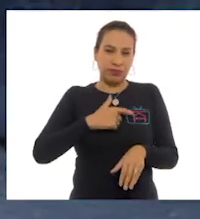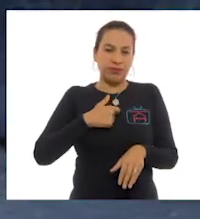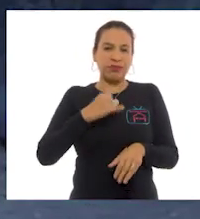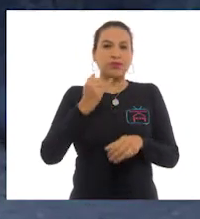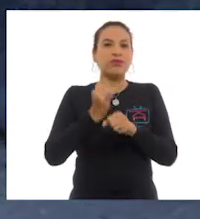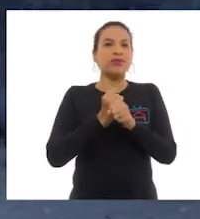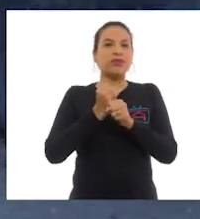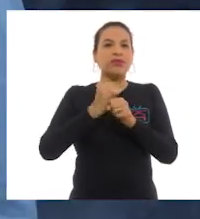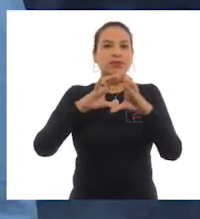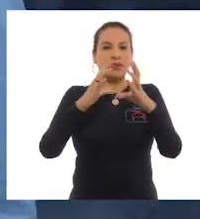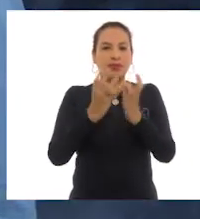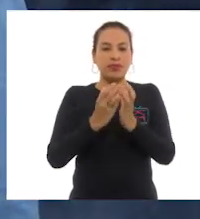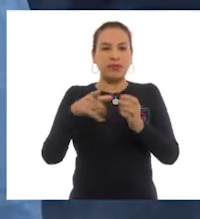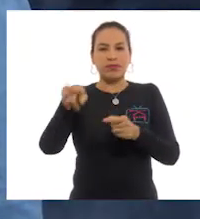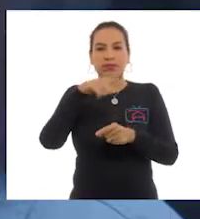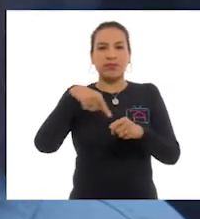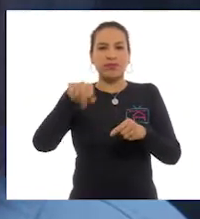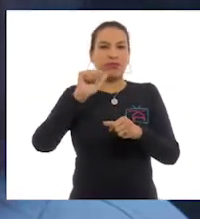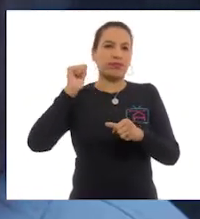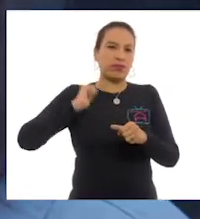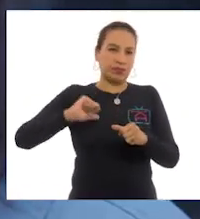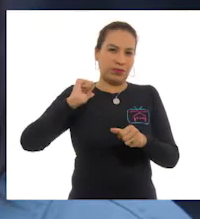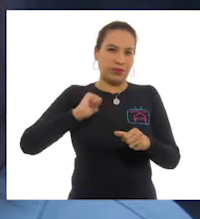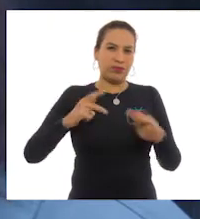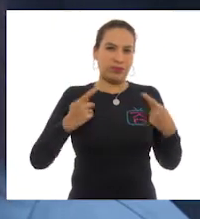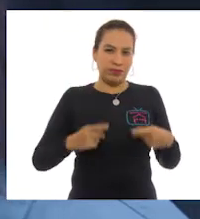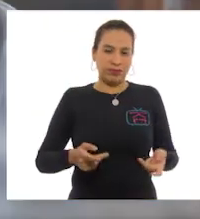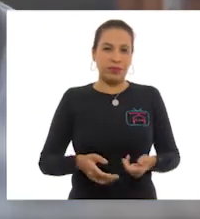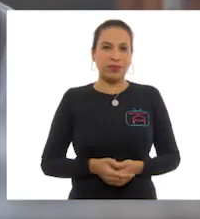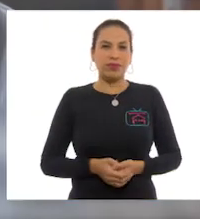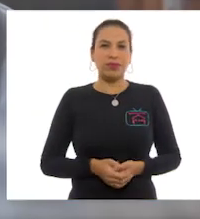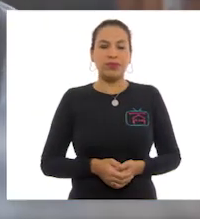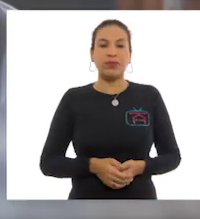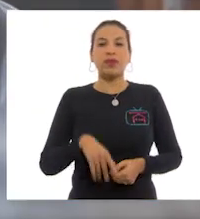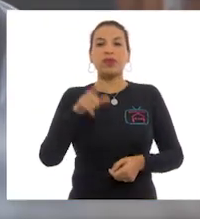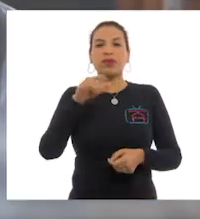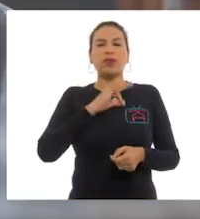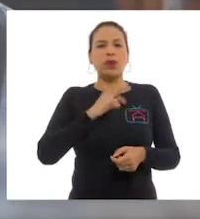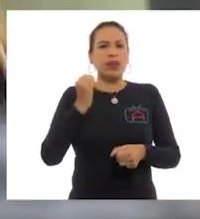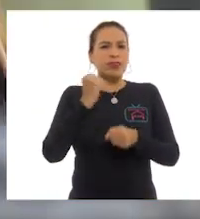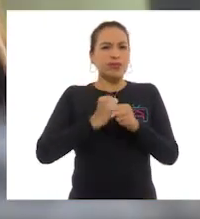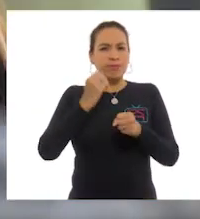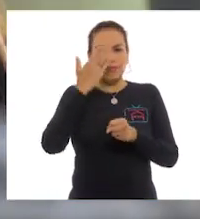nuestro planeta y a nuestros antepasados. Explota tu